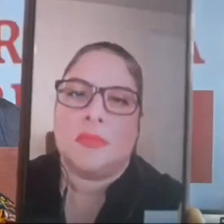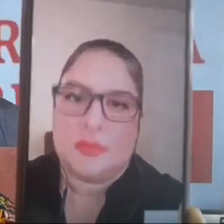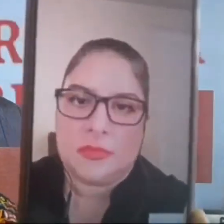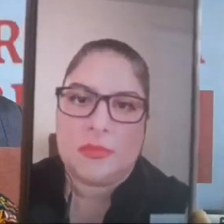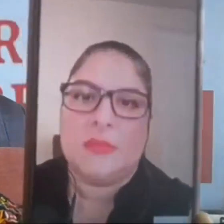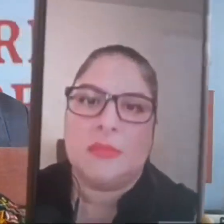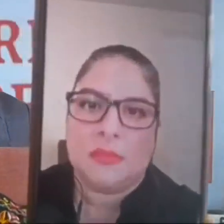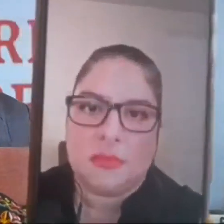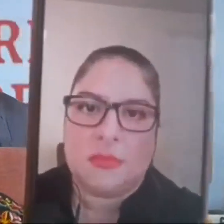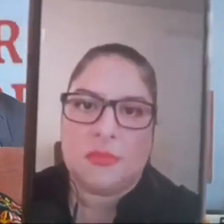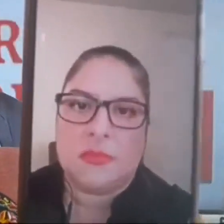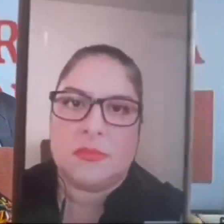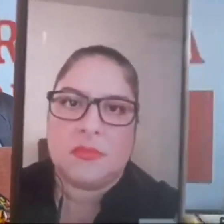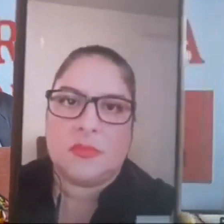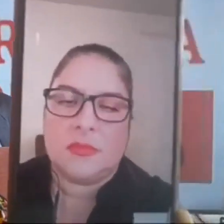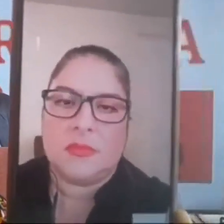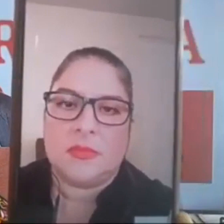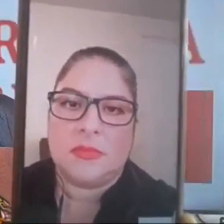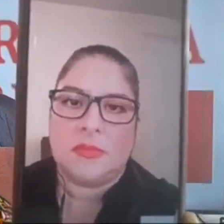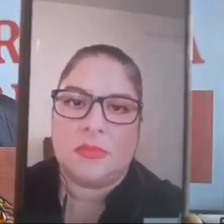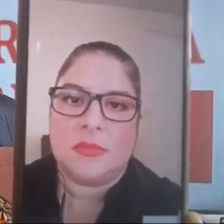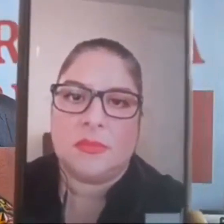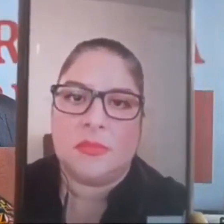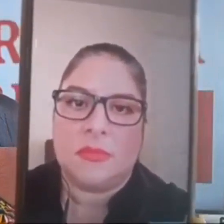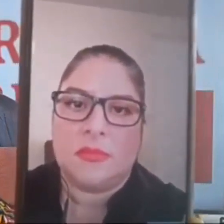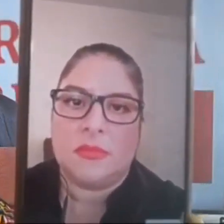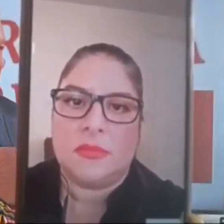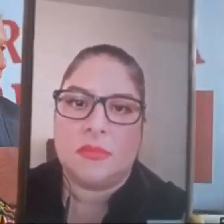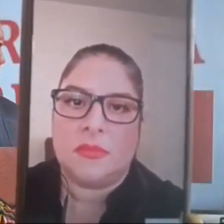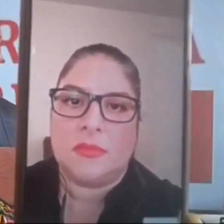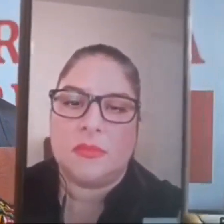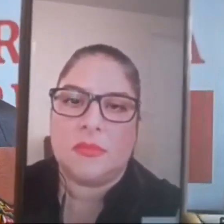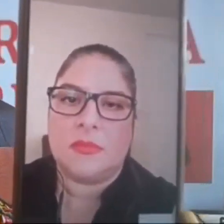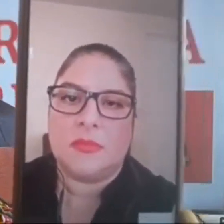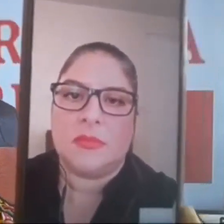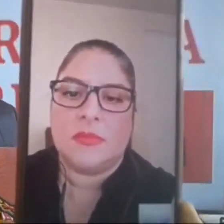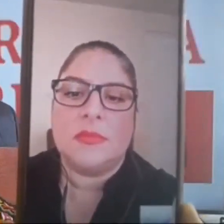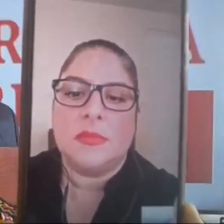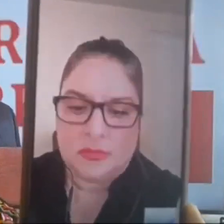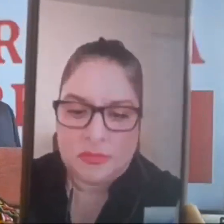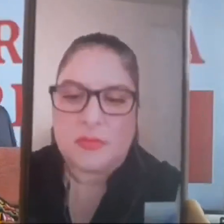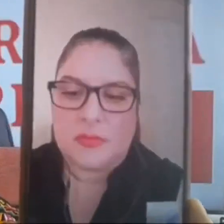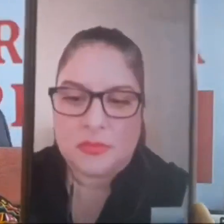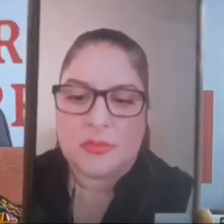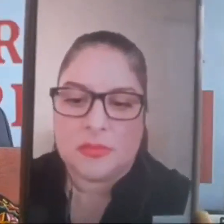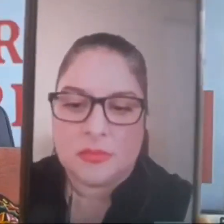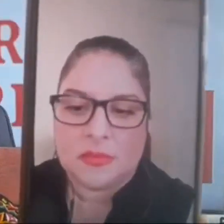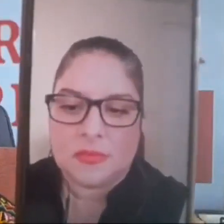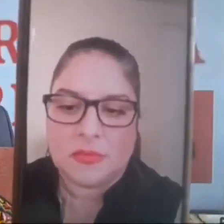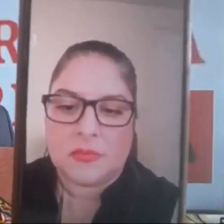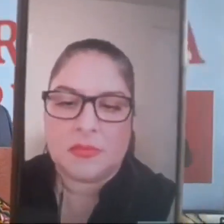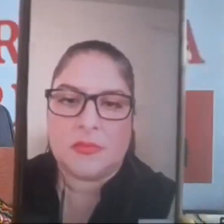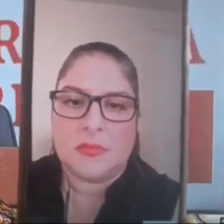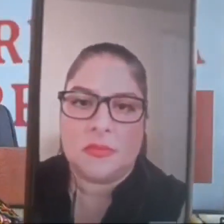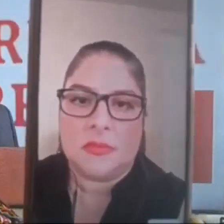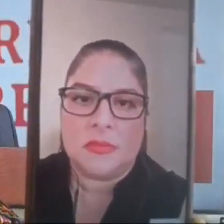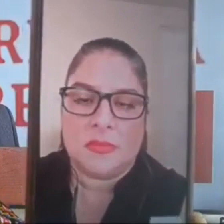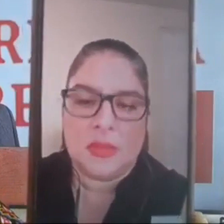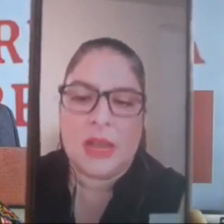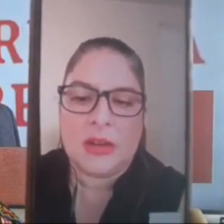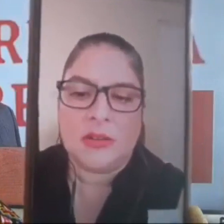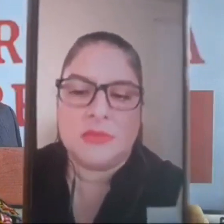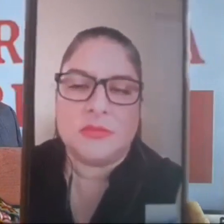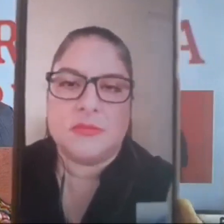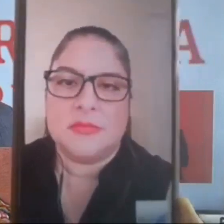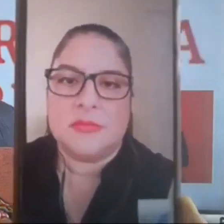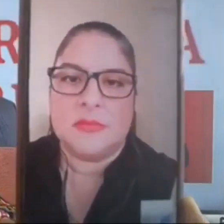diciendo o cambias a tu fiscal, cambias y revisas tu poder judicial, o qué va a pasar, ¿no? Entonces ya el hecho de que